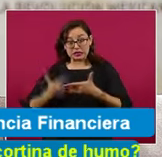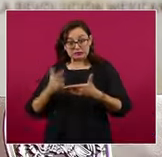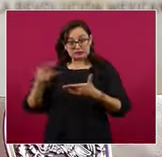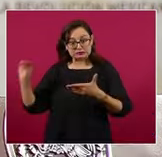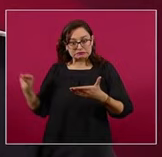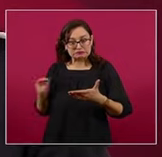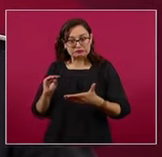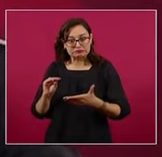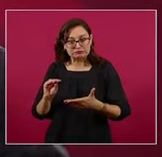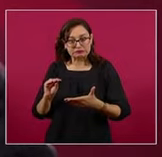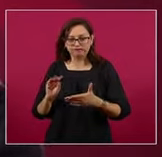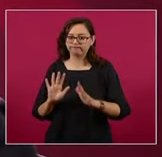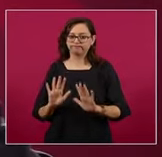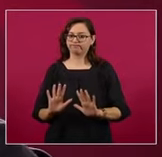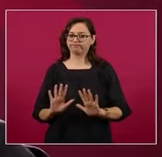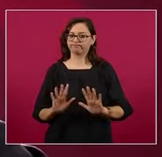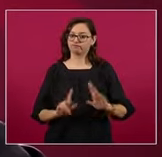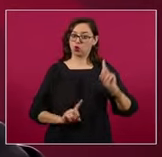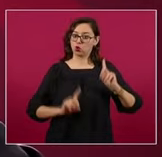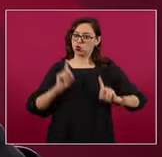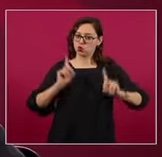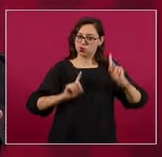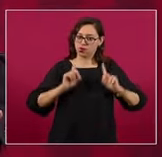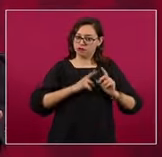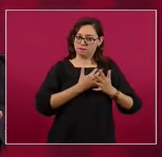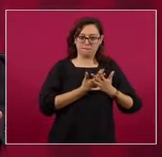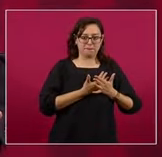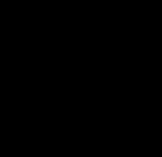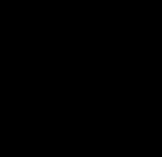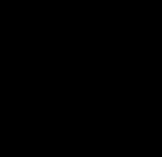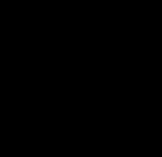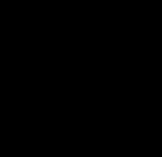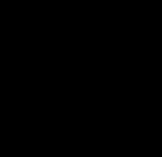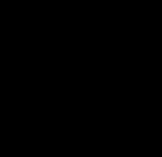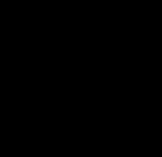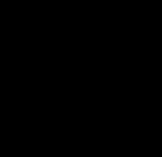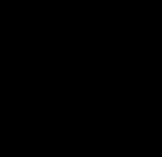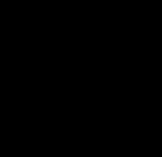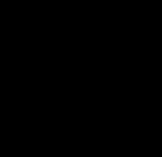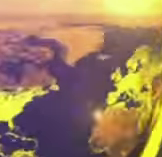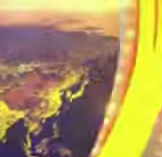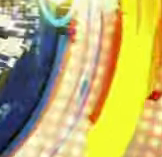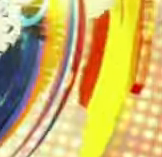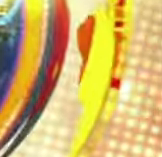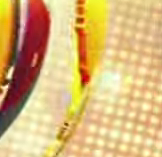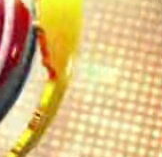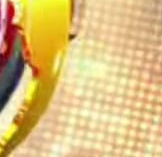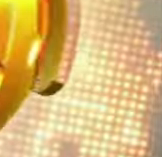Cuando no la hay, hay que enlistar.